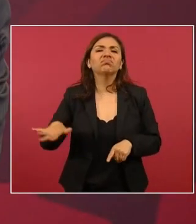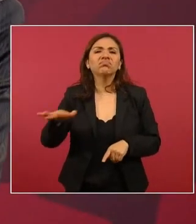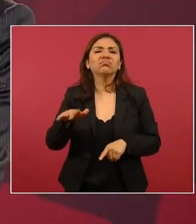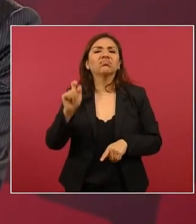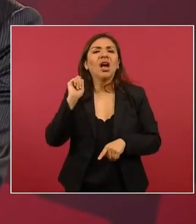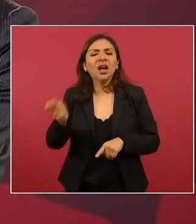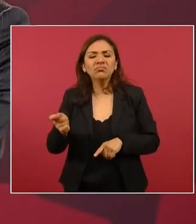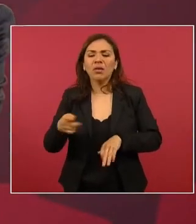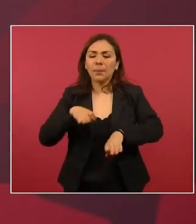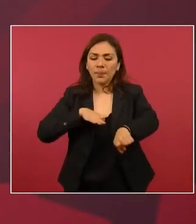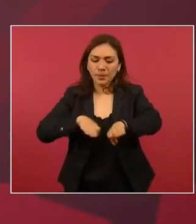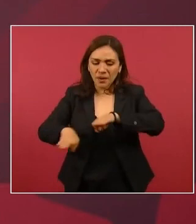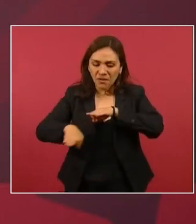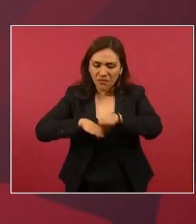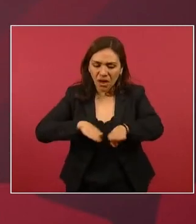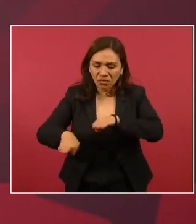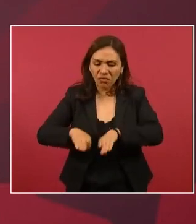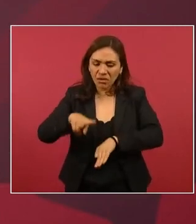trabajadora,